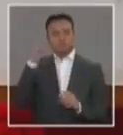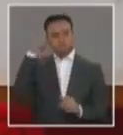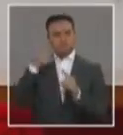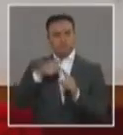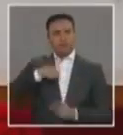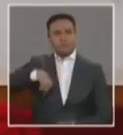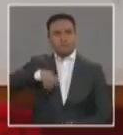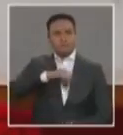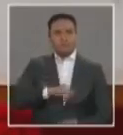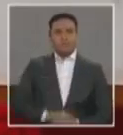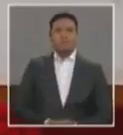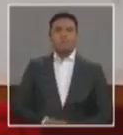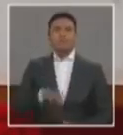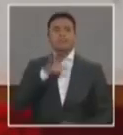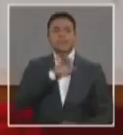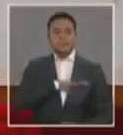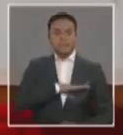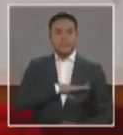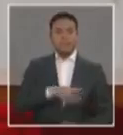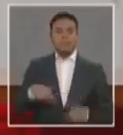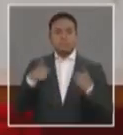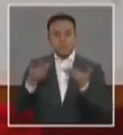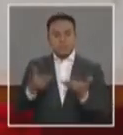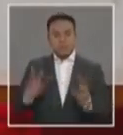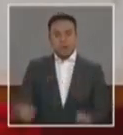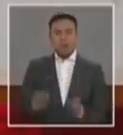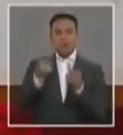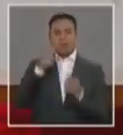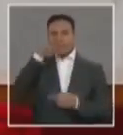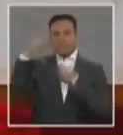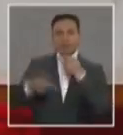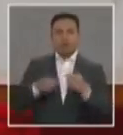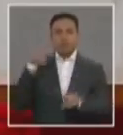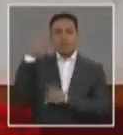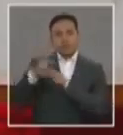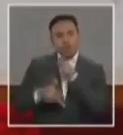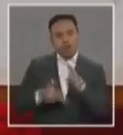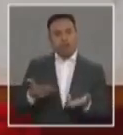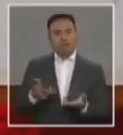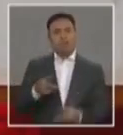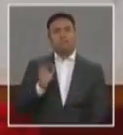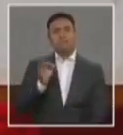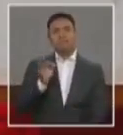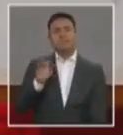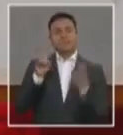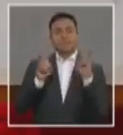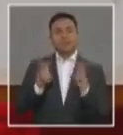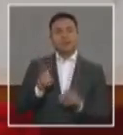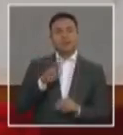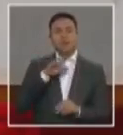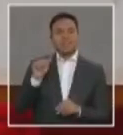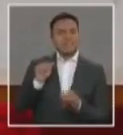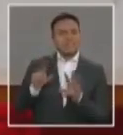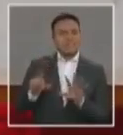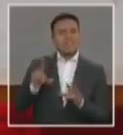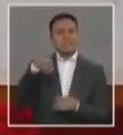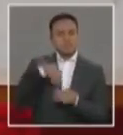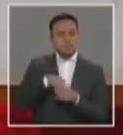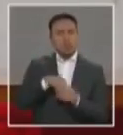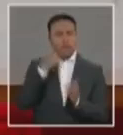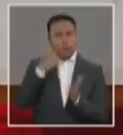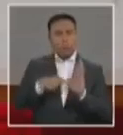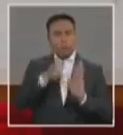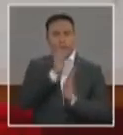económico que se pueda traducir en extraordinarios que apunten a una reindustrialización ahora mismo estuvimos viviendo quiero